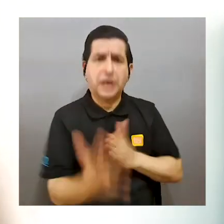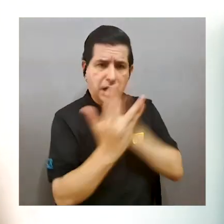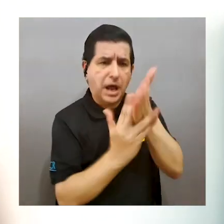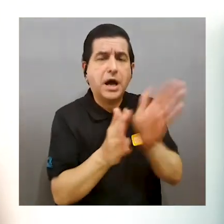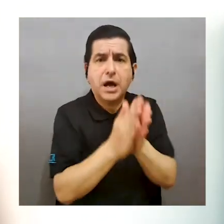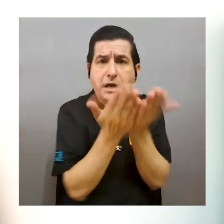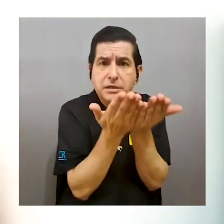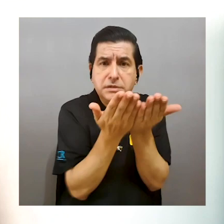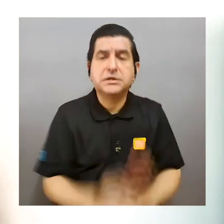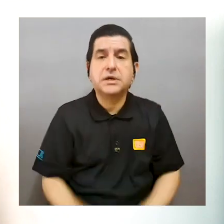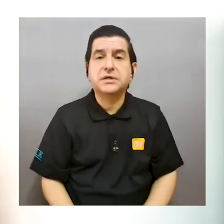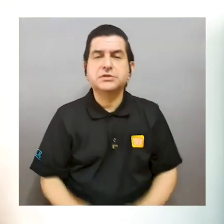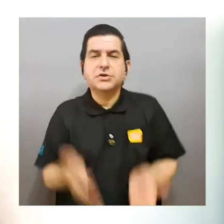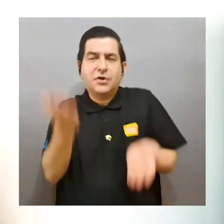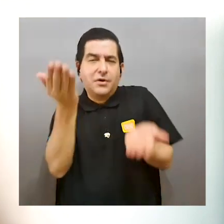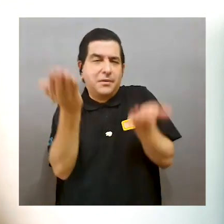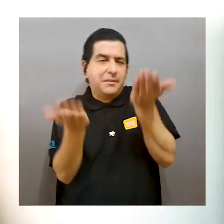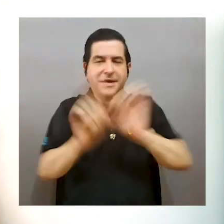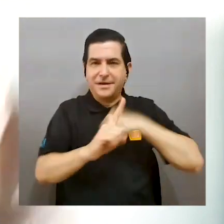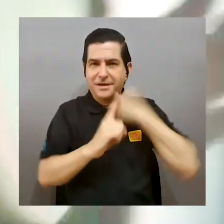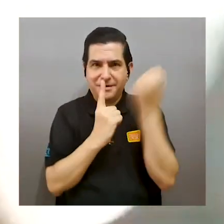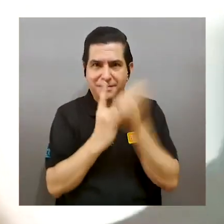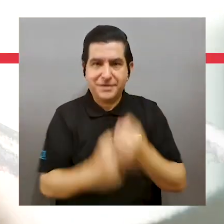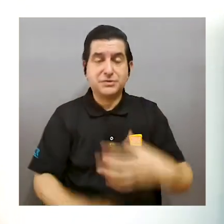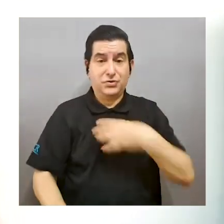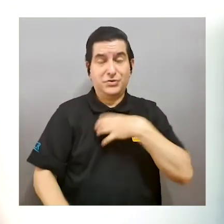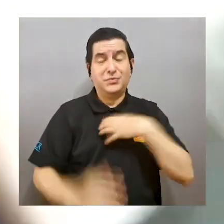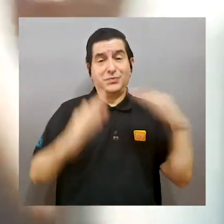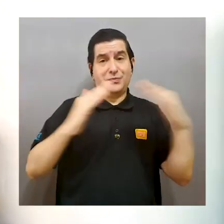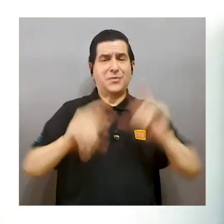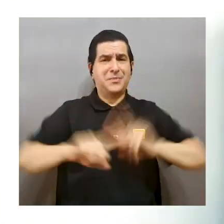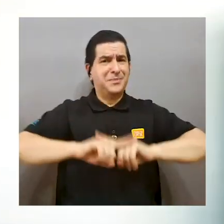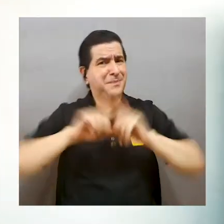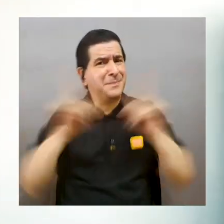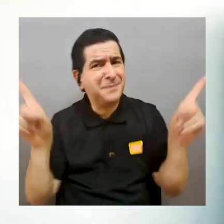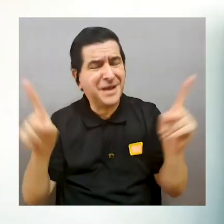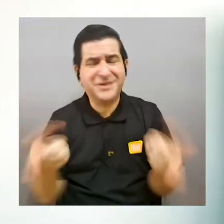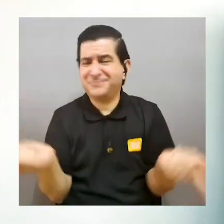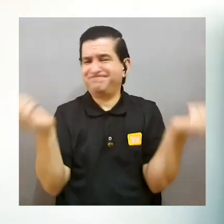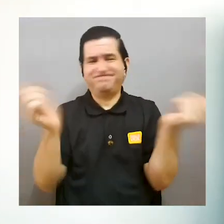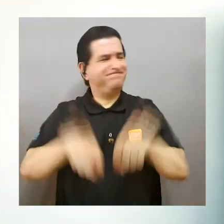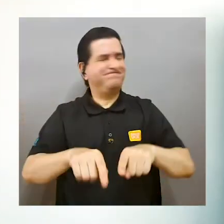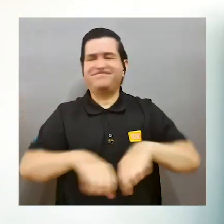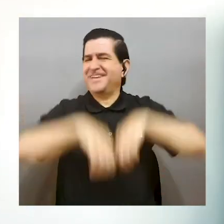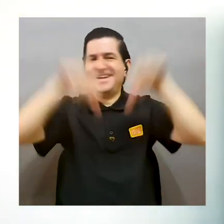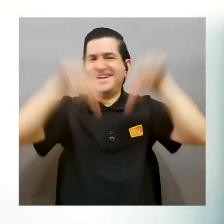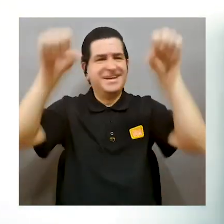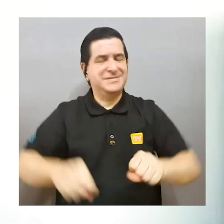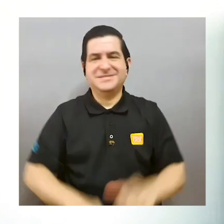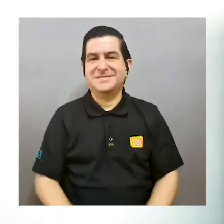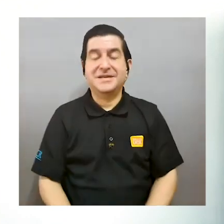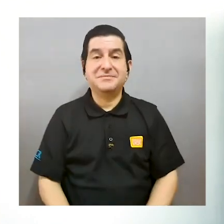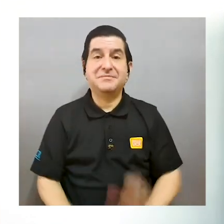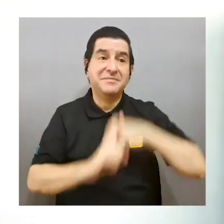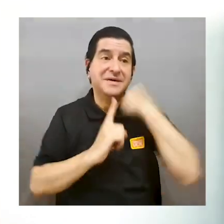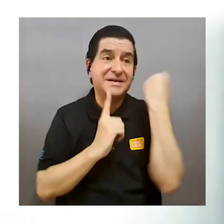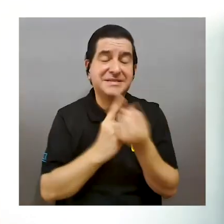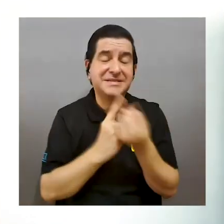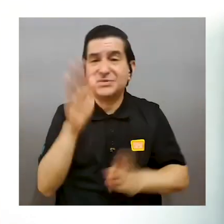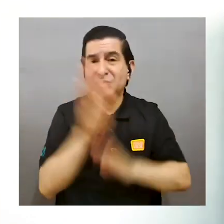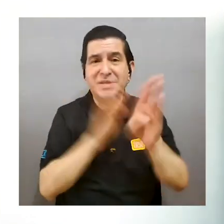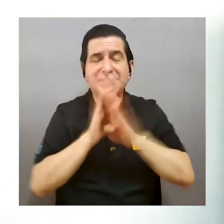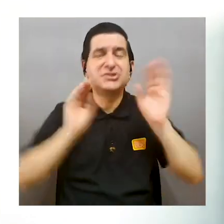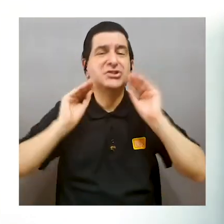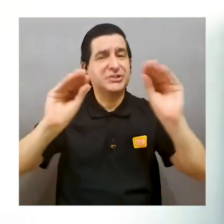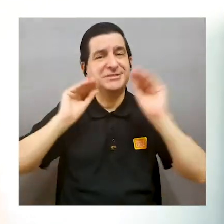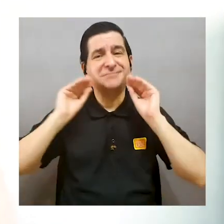a libros y de cierta forma compensen la situación propia de su hogar. Pero eso no está pasando en el sistema por un tema de cómo se